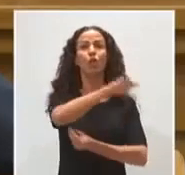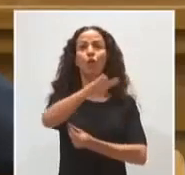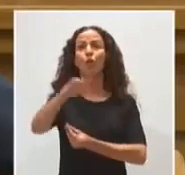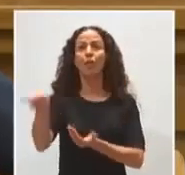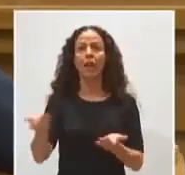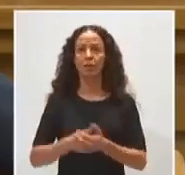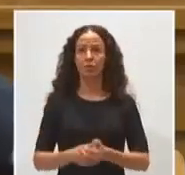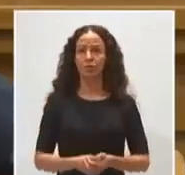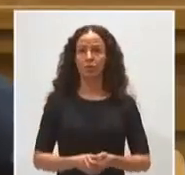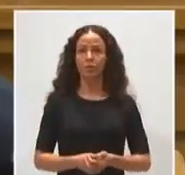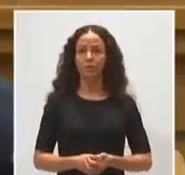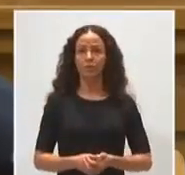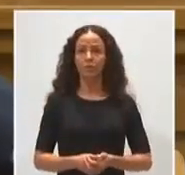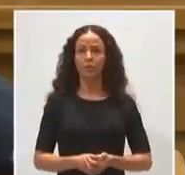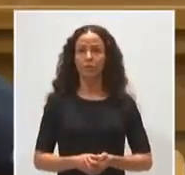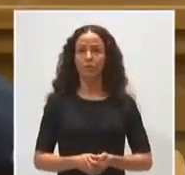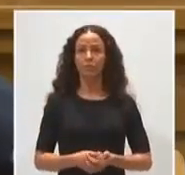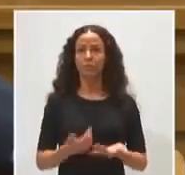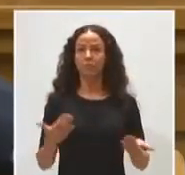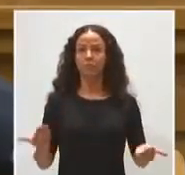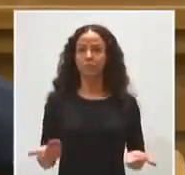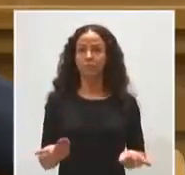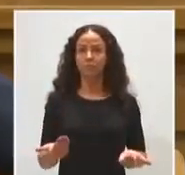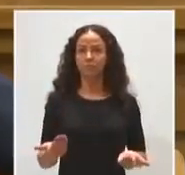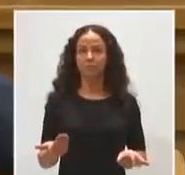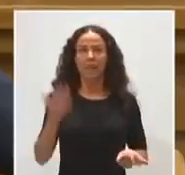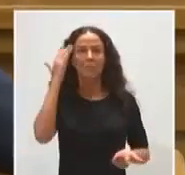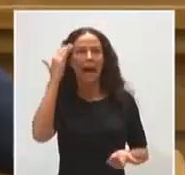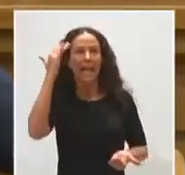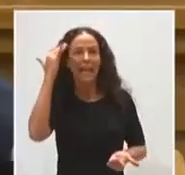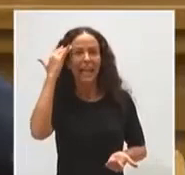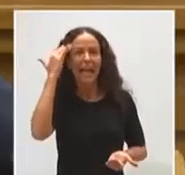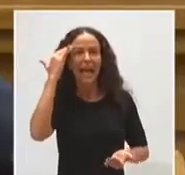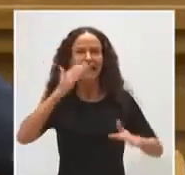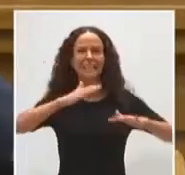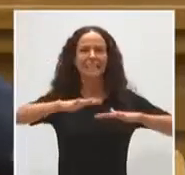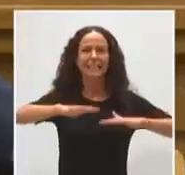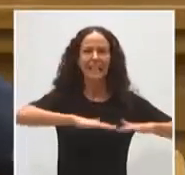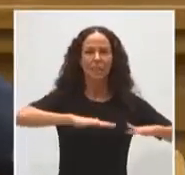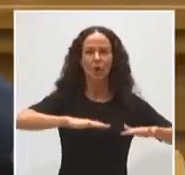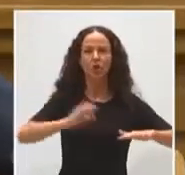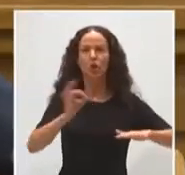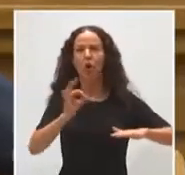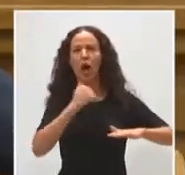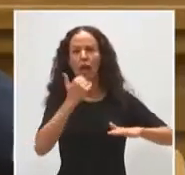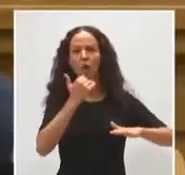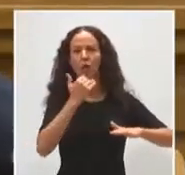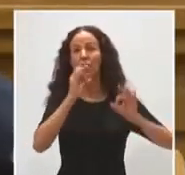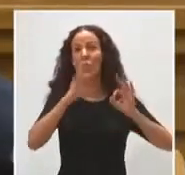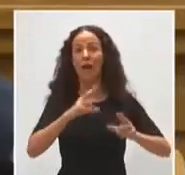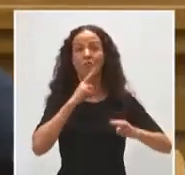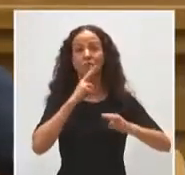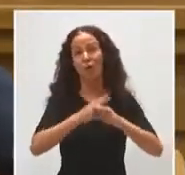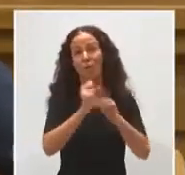cuando ni siquiera podía imaginarse que nos iba a venir un terremoto o un tsunami como el código yo sé que